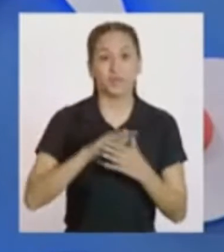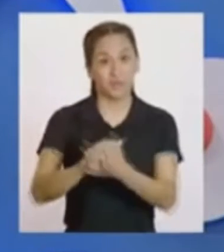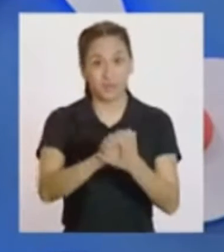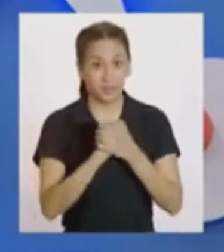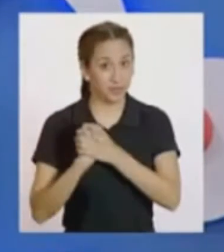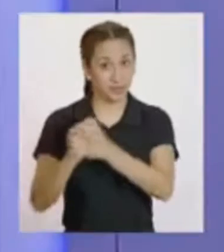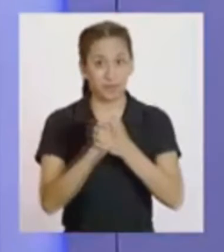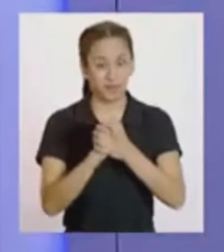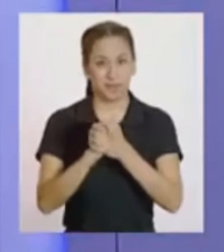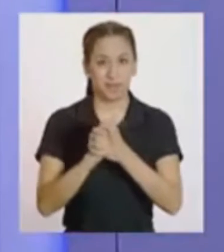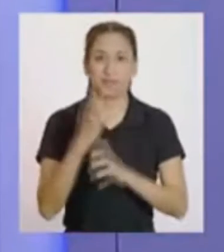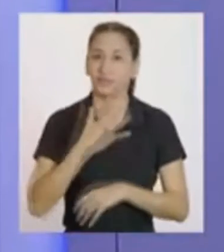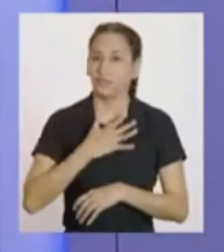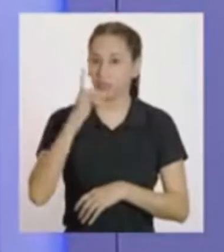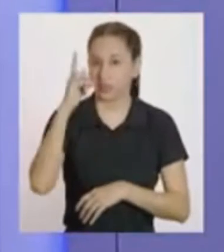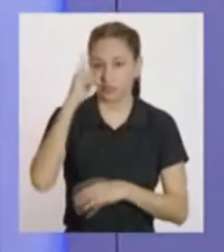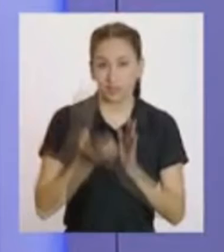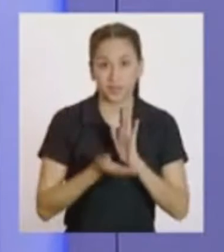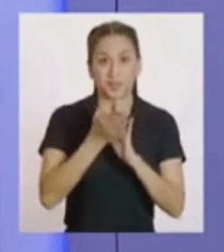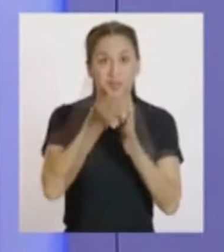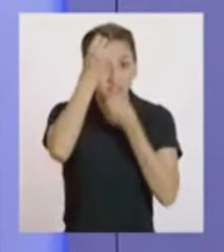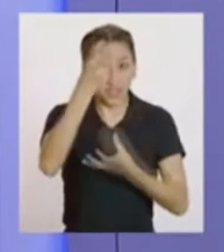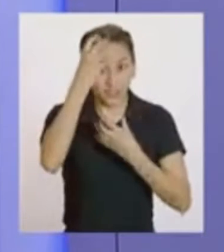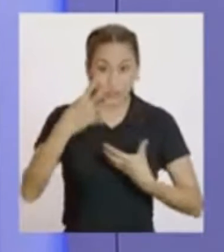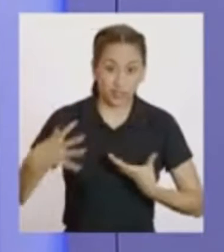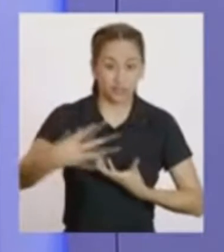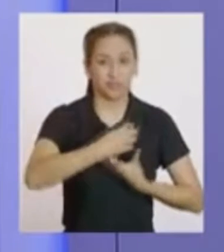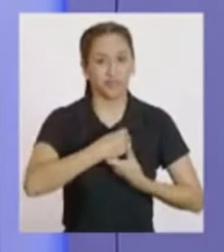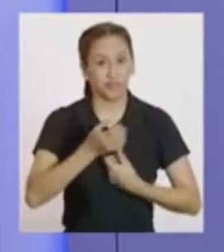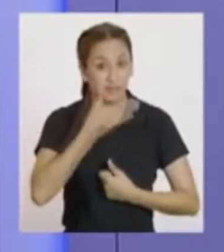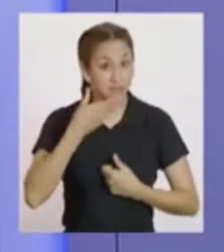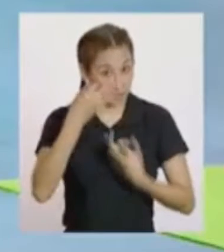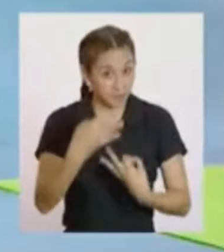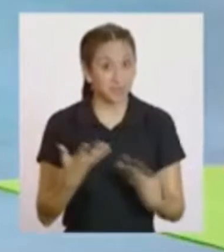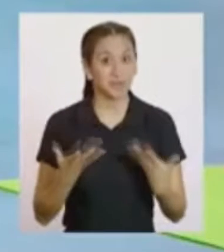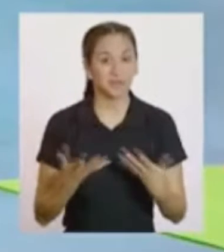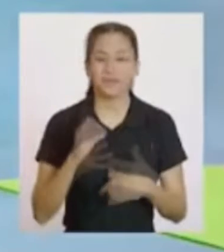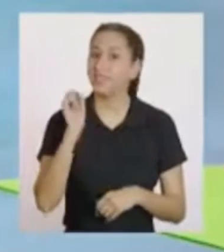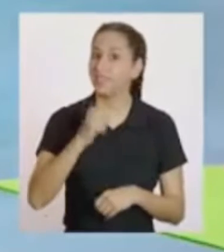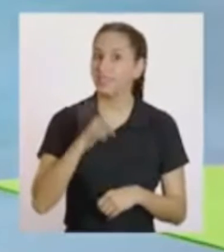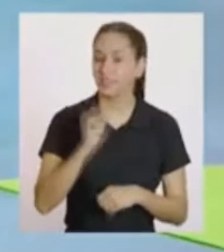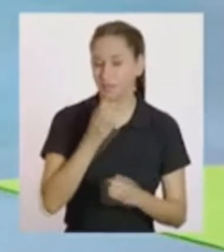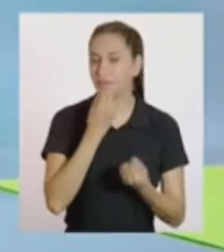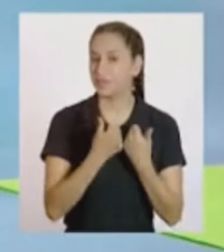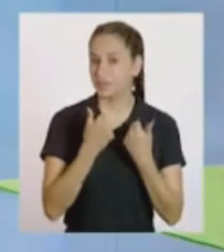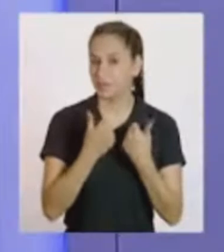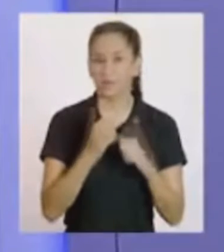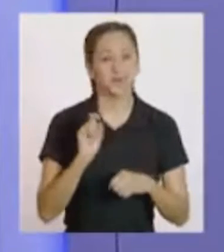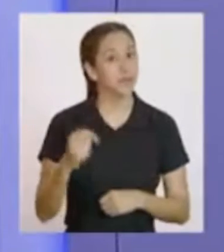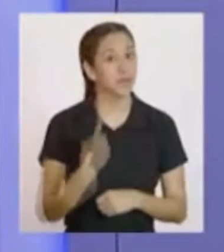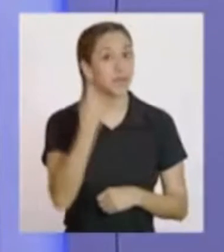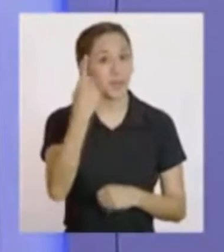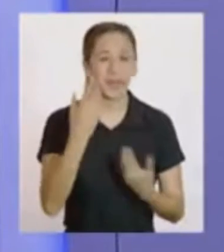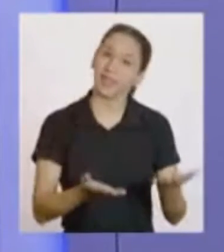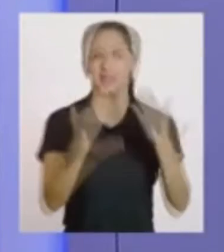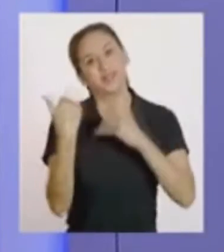y amigos. Creo que mientras más información tengamos, es mejor, ¿no? Bueno, está bien.